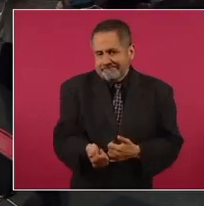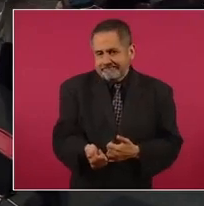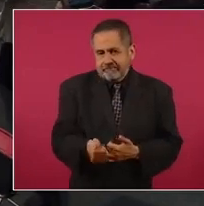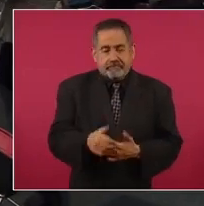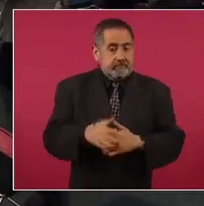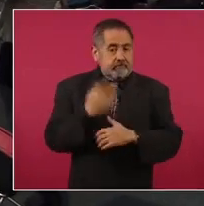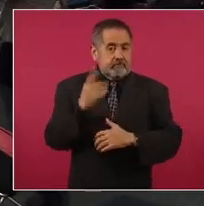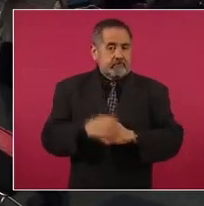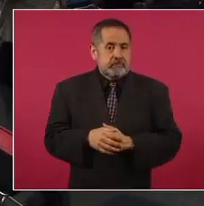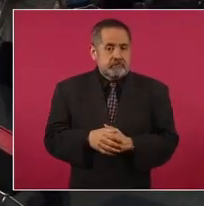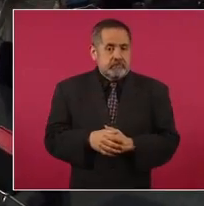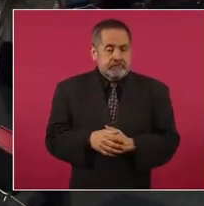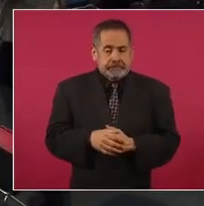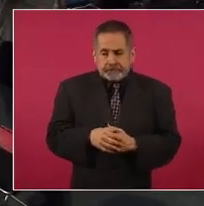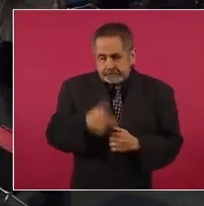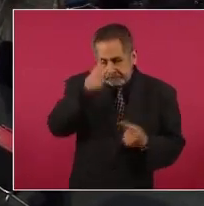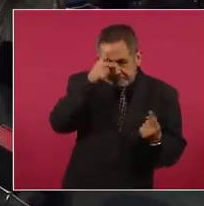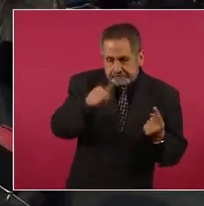algunos restos,